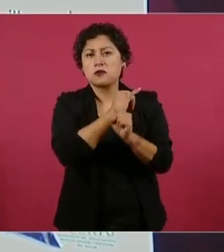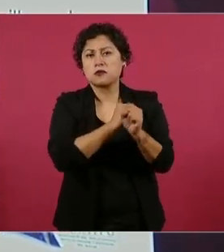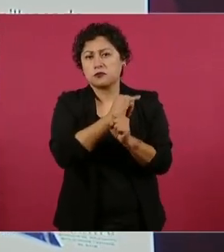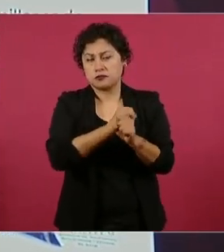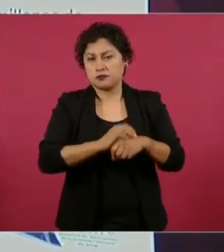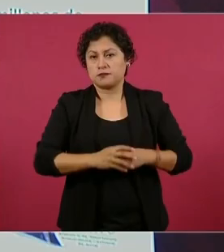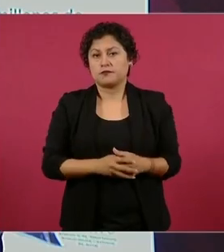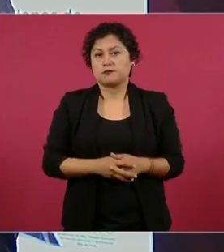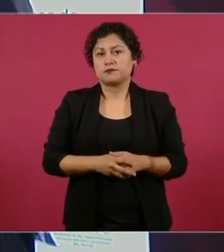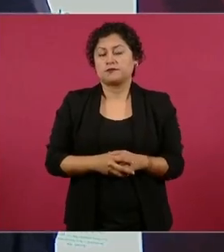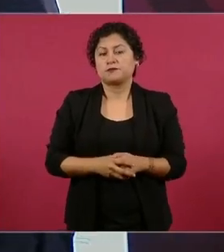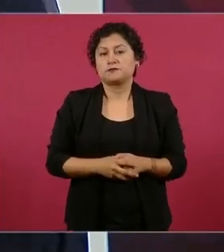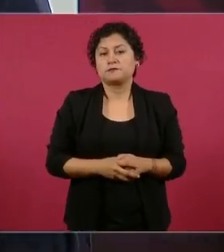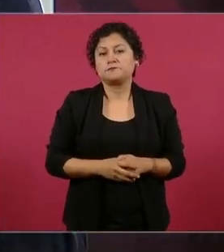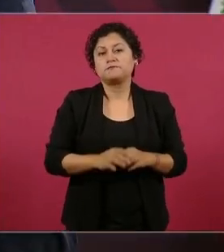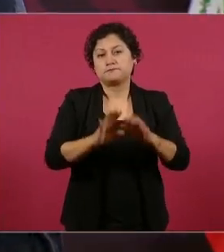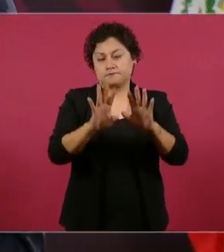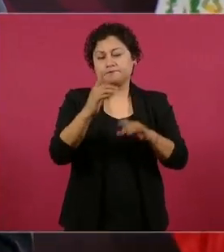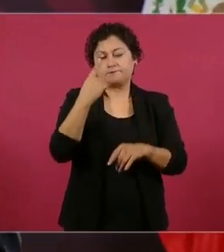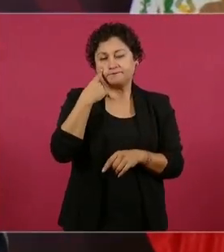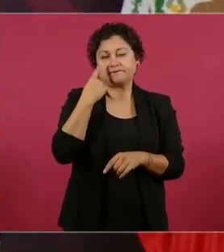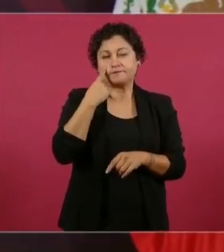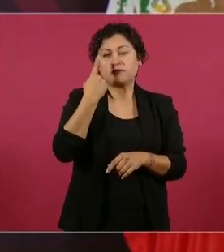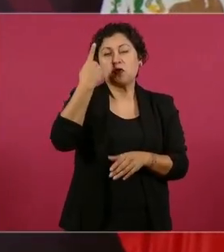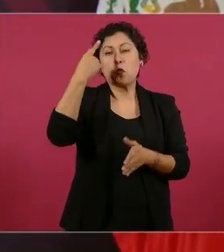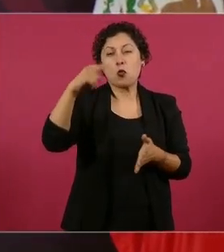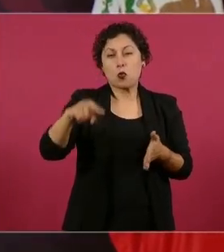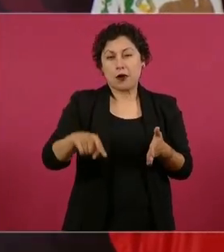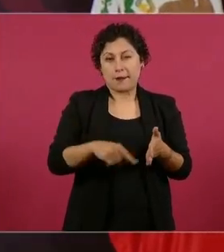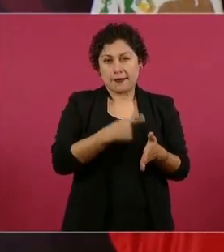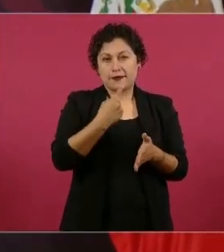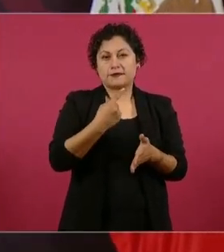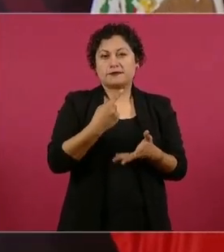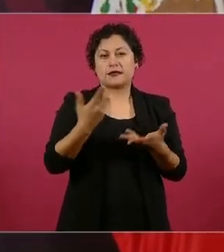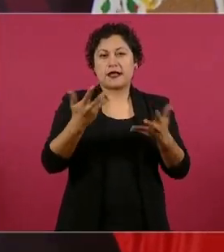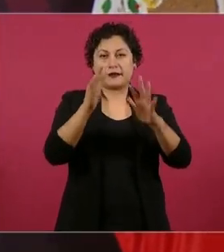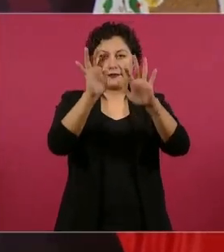Una vez hicieron una crónica